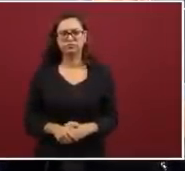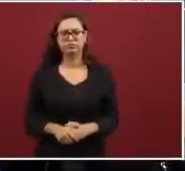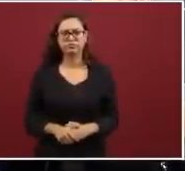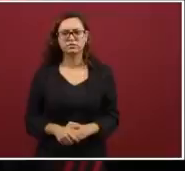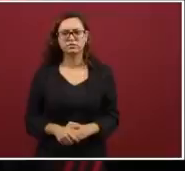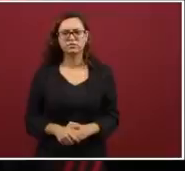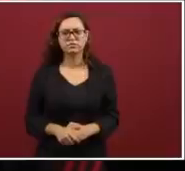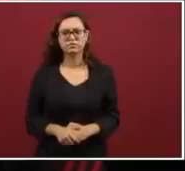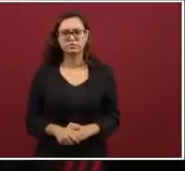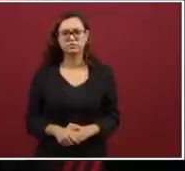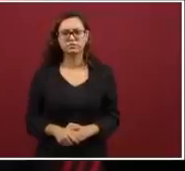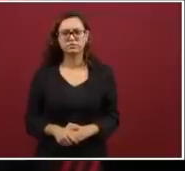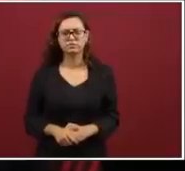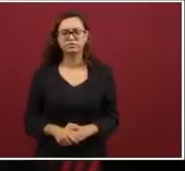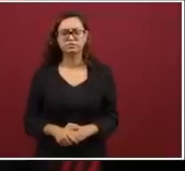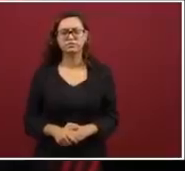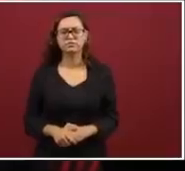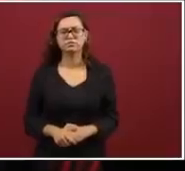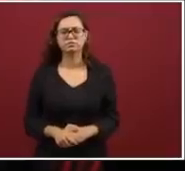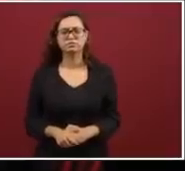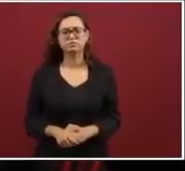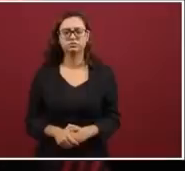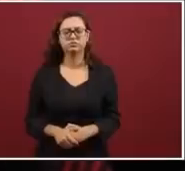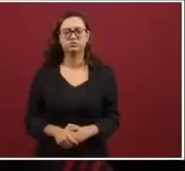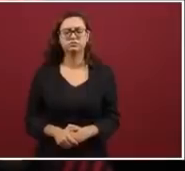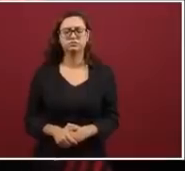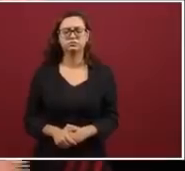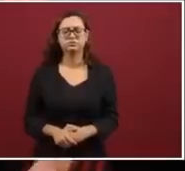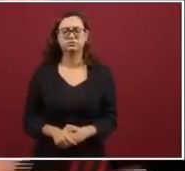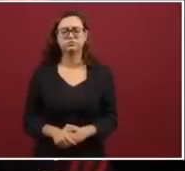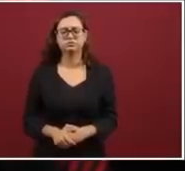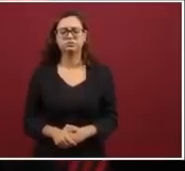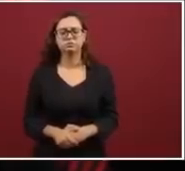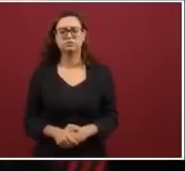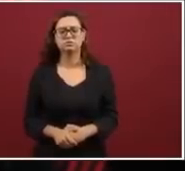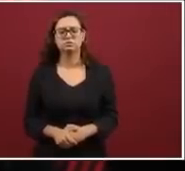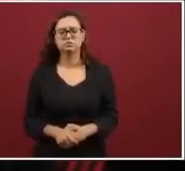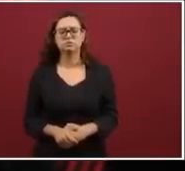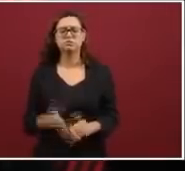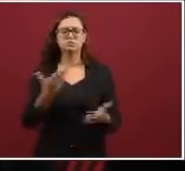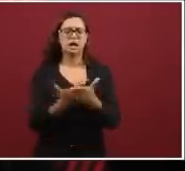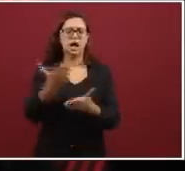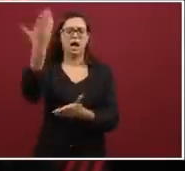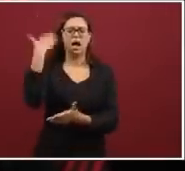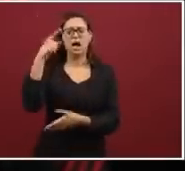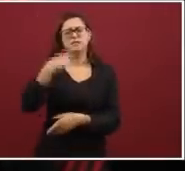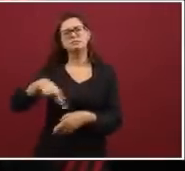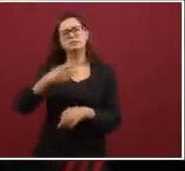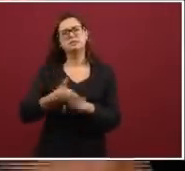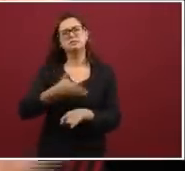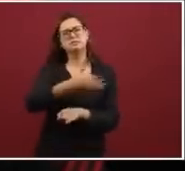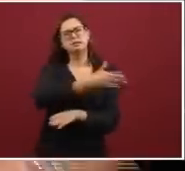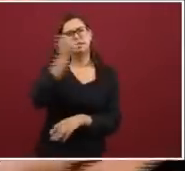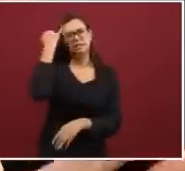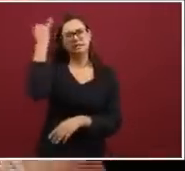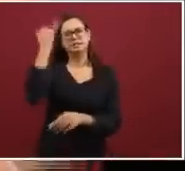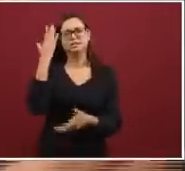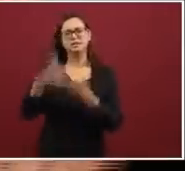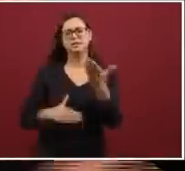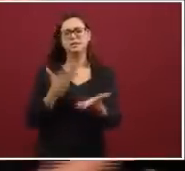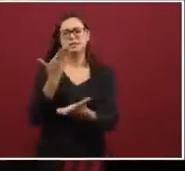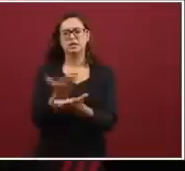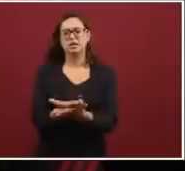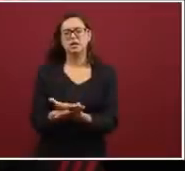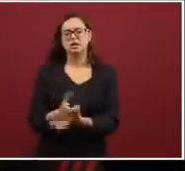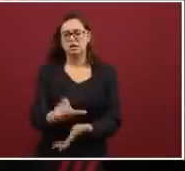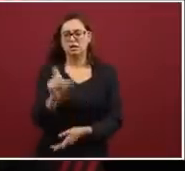¿ha tomado en cuenta la posibilidad de revivir esta iniciativa que en algún momento estuvo presente en sexenios pasados de una cédula única